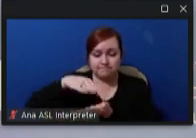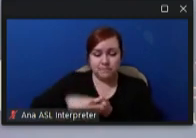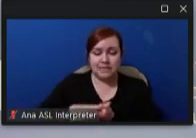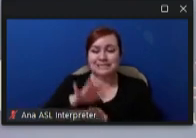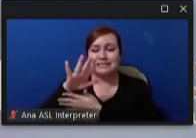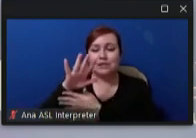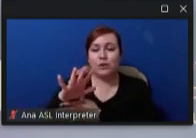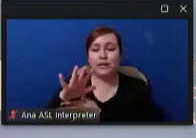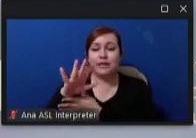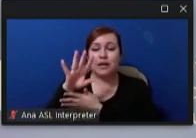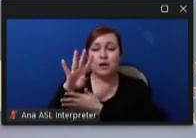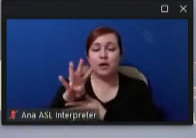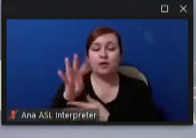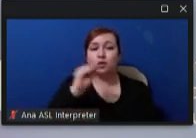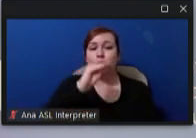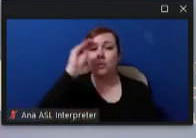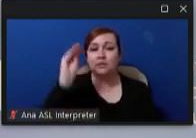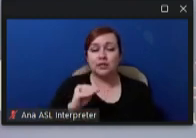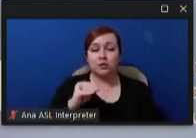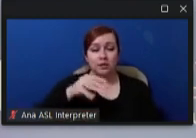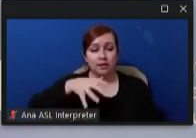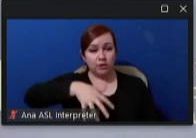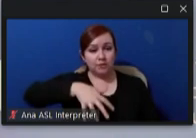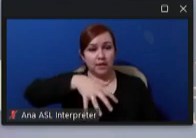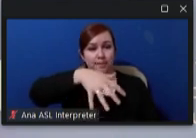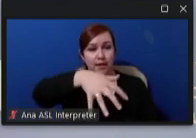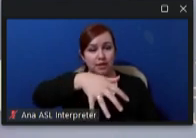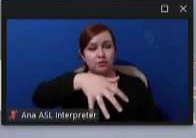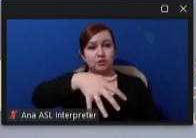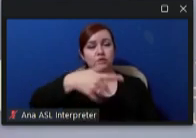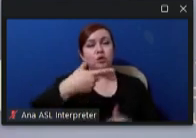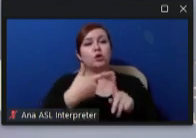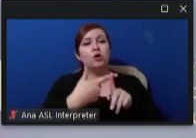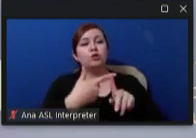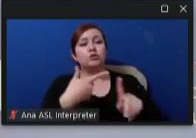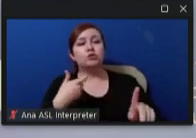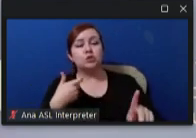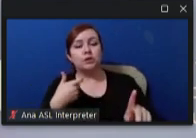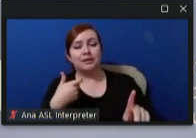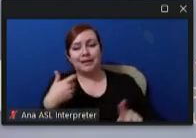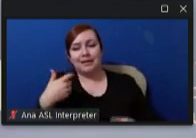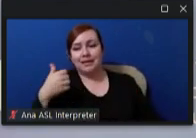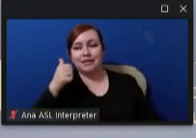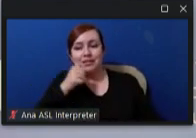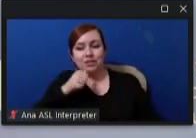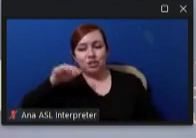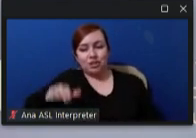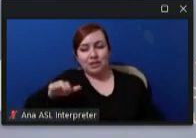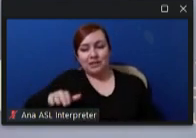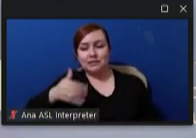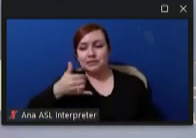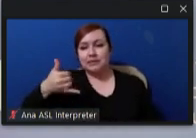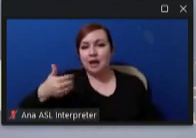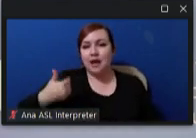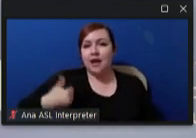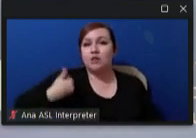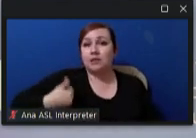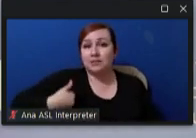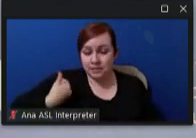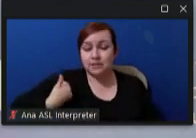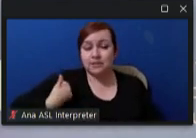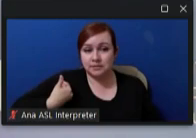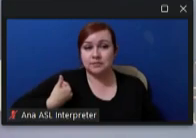54% de los embarazos se registran en niñas y adolescentes. Es decir, de